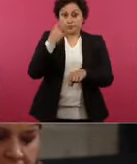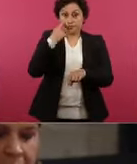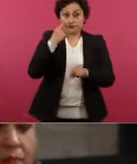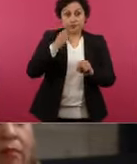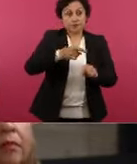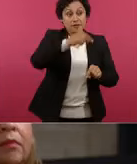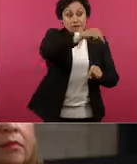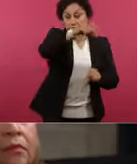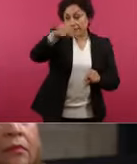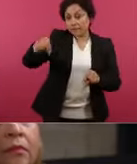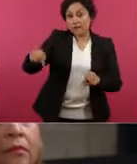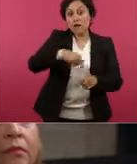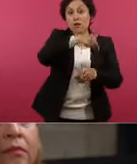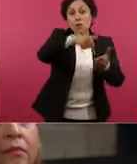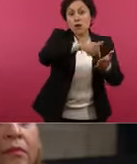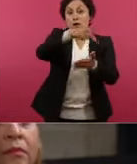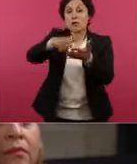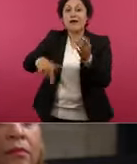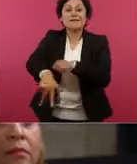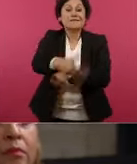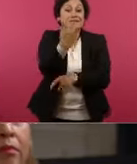tienen,